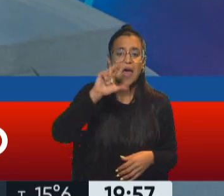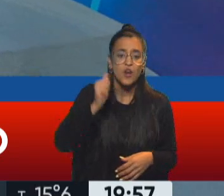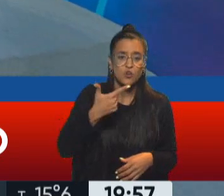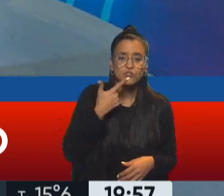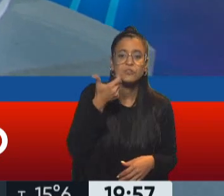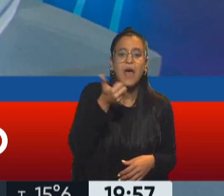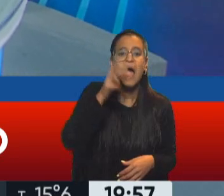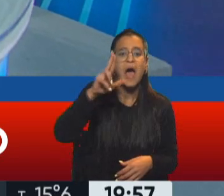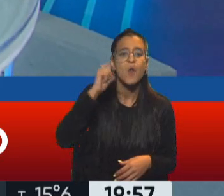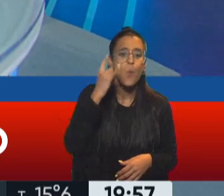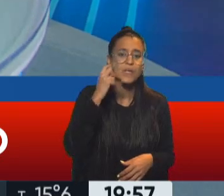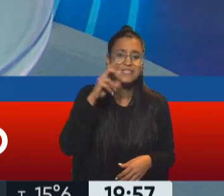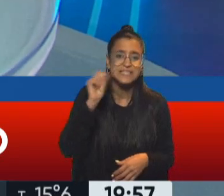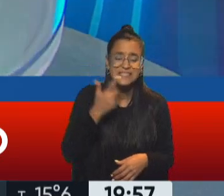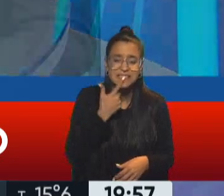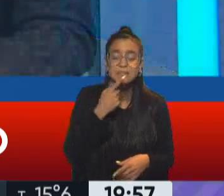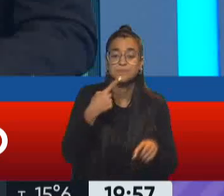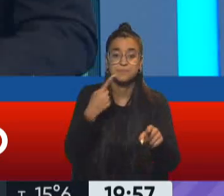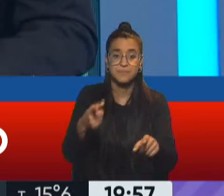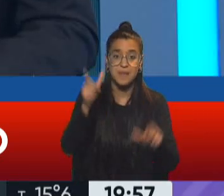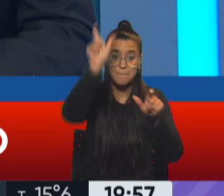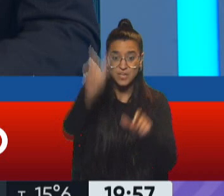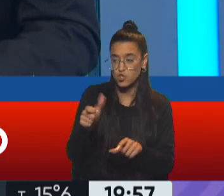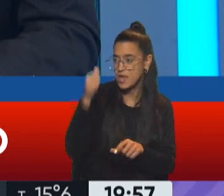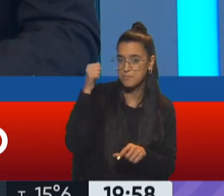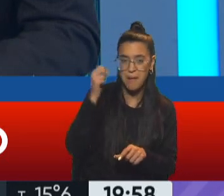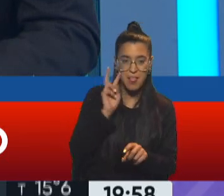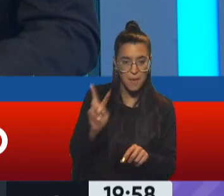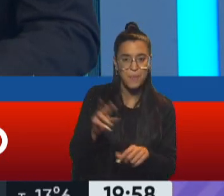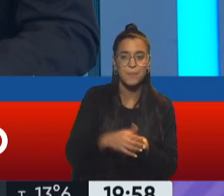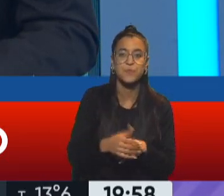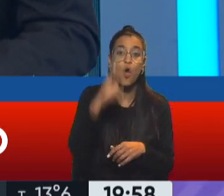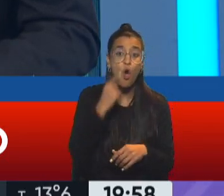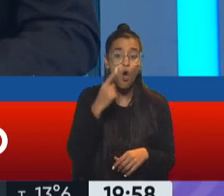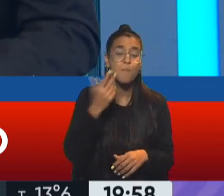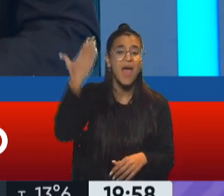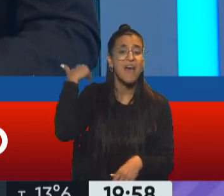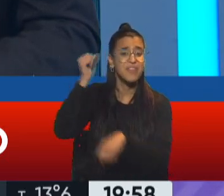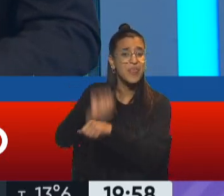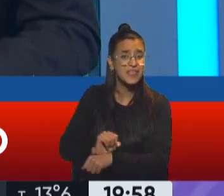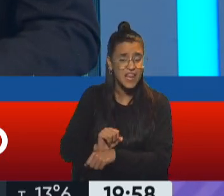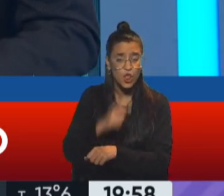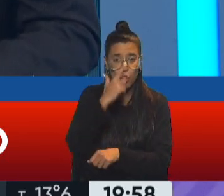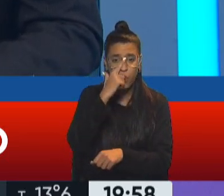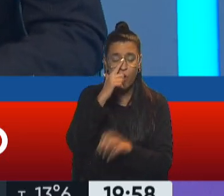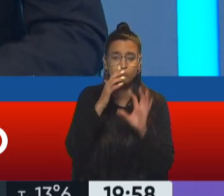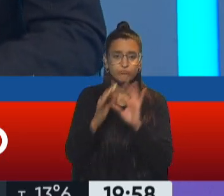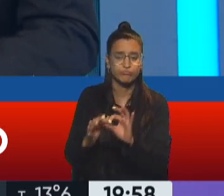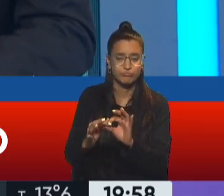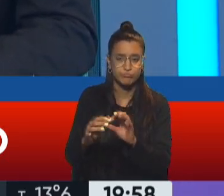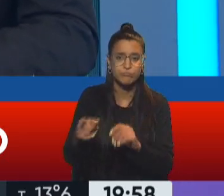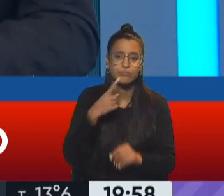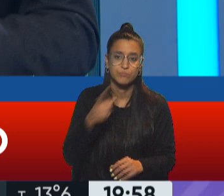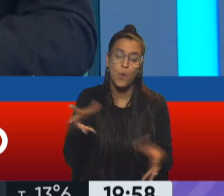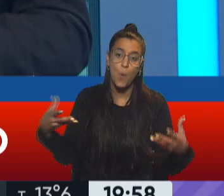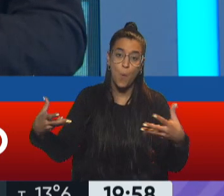46 años, es esta persona que aparece a tu espalda. Un hombre que estuvo detenido, vinculado con